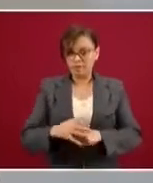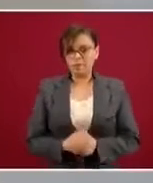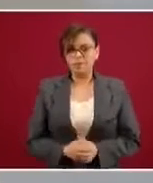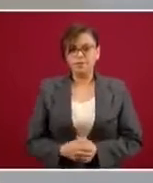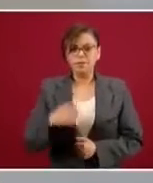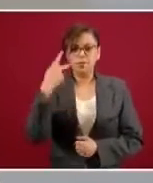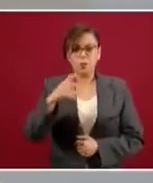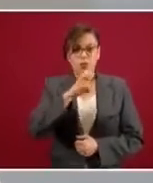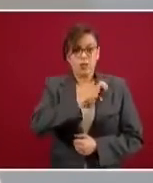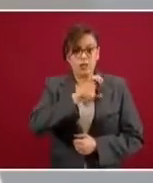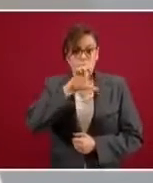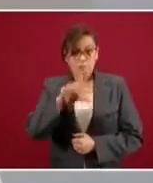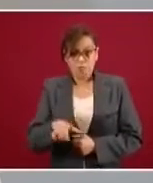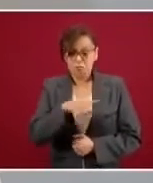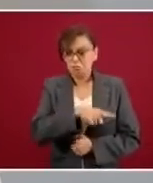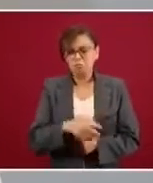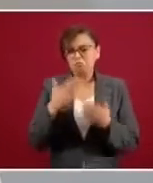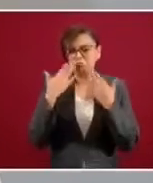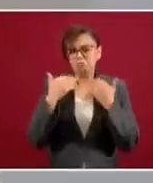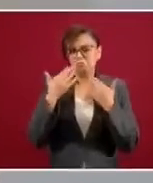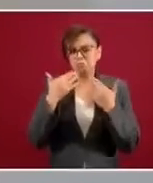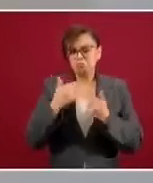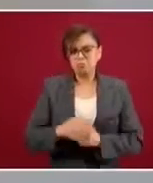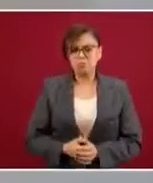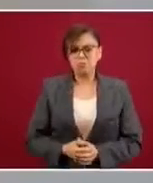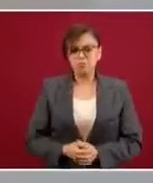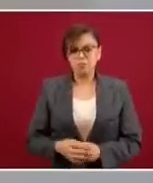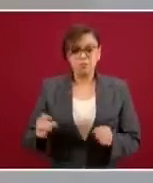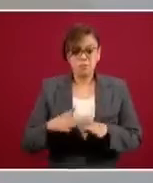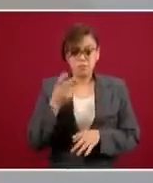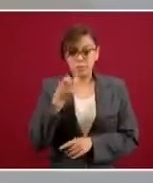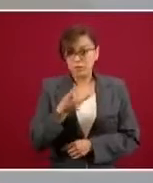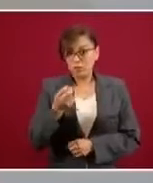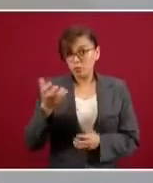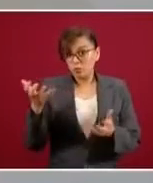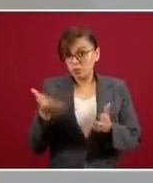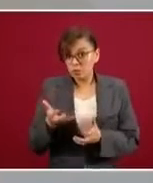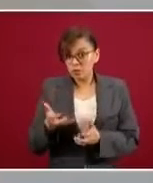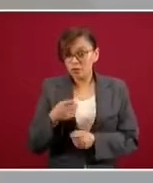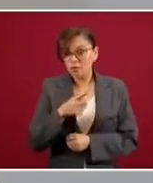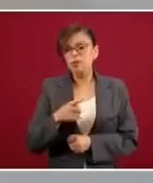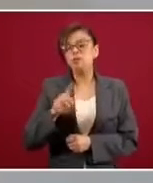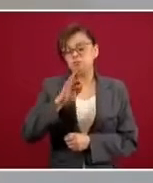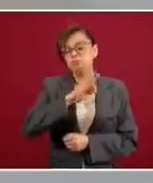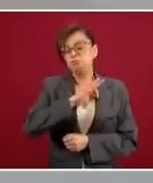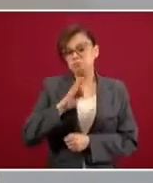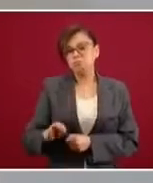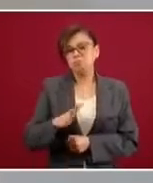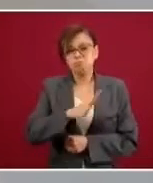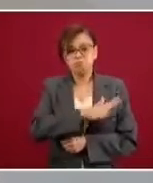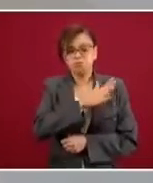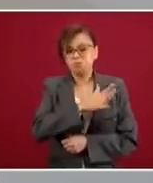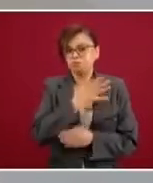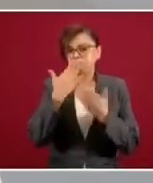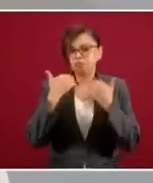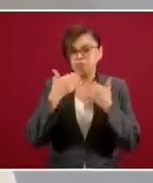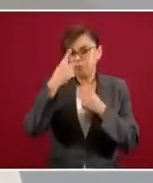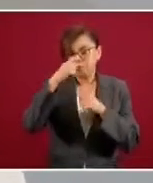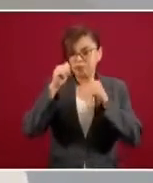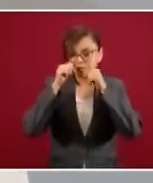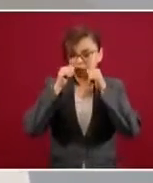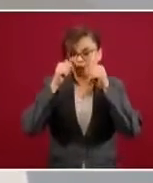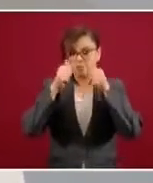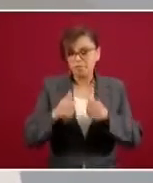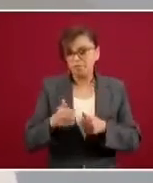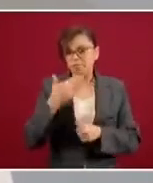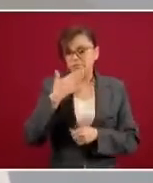pero desde luego, si esto no ocurre, esto habla de un problema de calidad de la atención que es atribuible a la